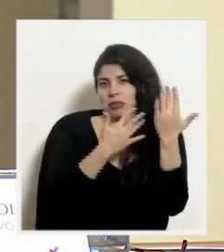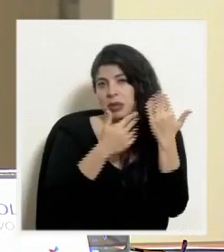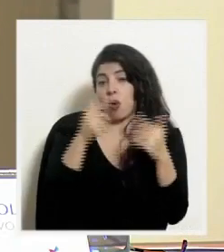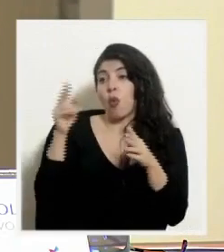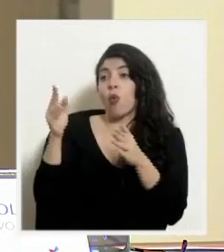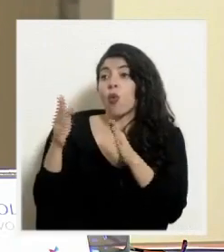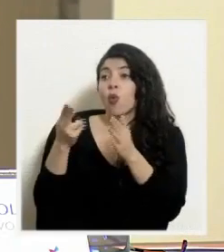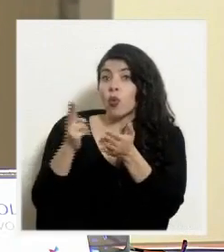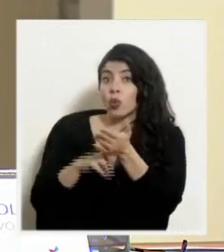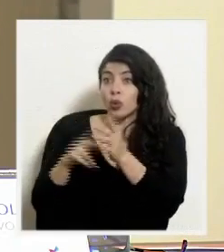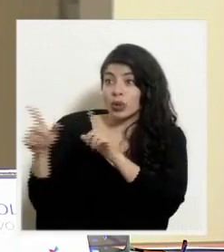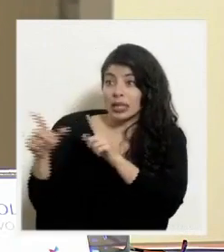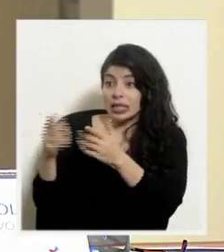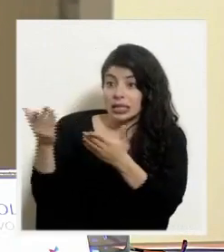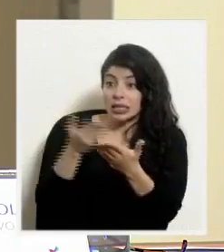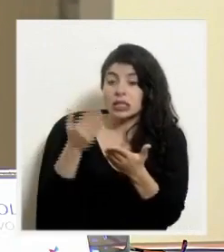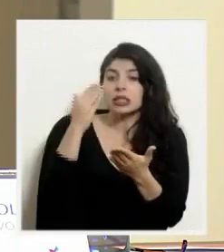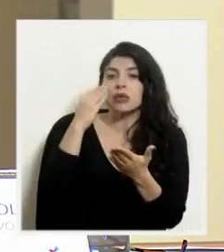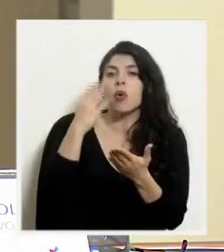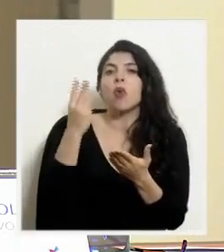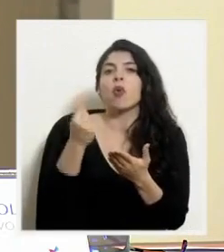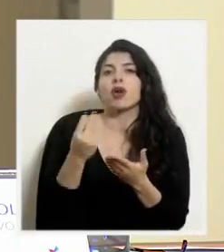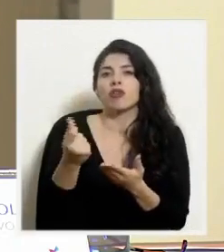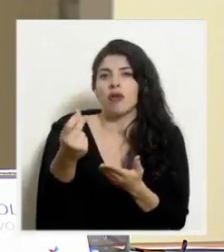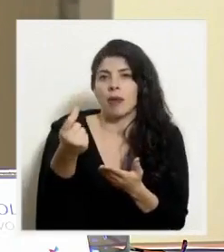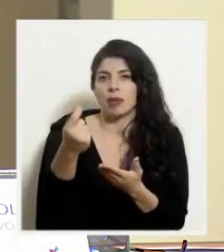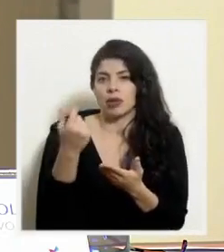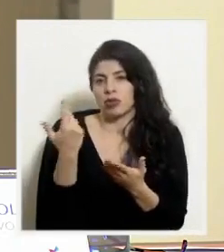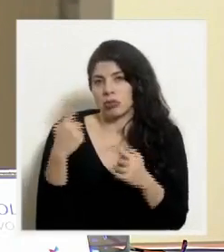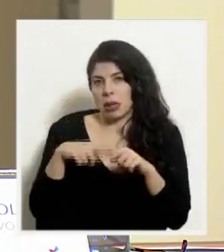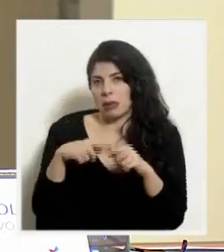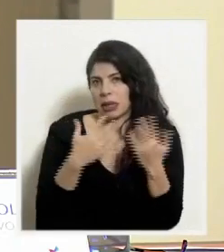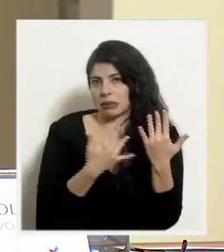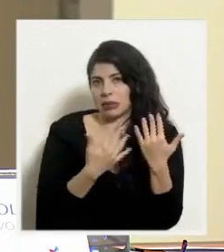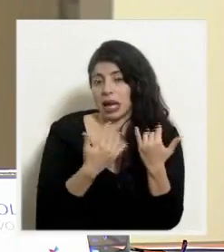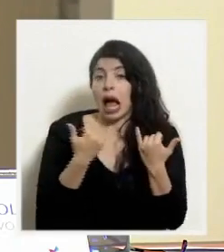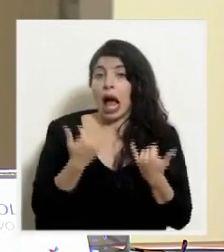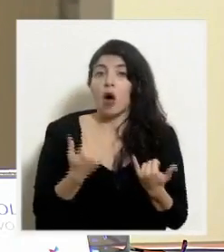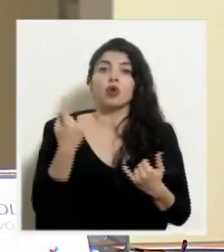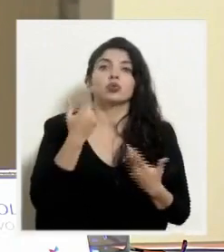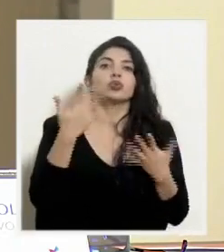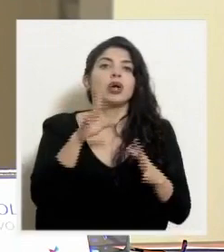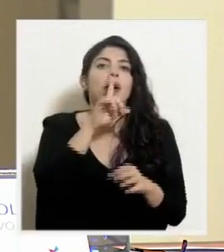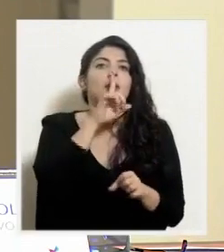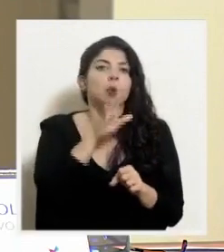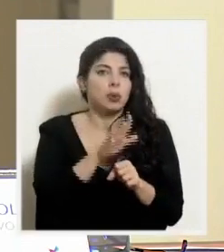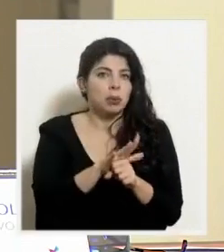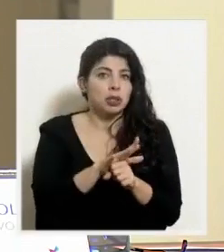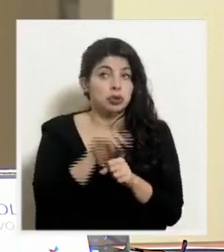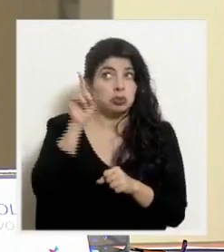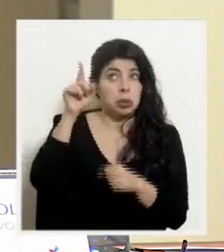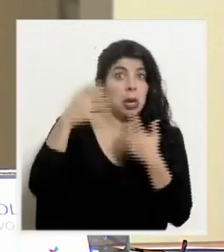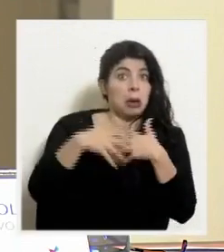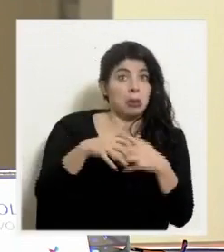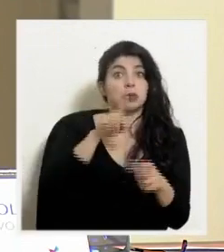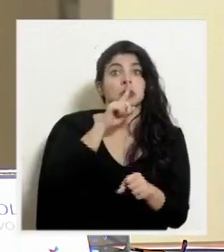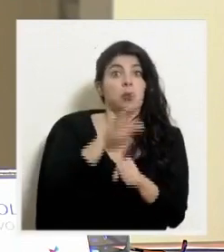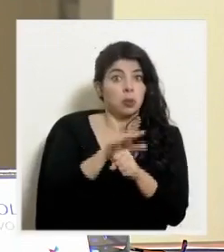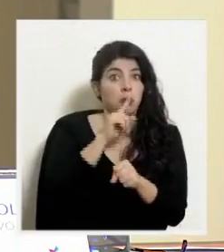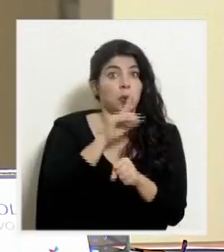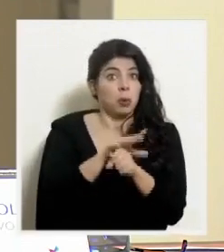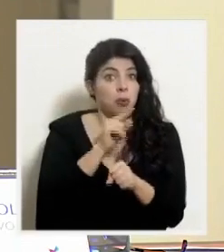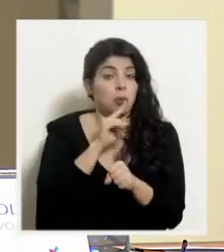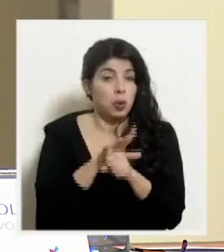saber cuánto lo podremos acelerar. En principio lo que tenemos es el compromiso y se ha venido cumpliendo por parte de la empresa que